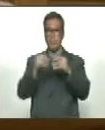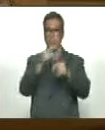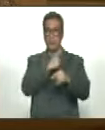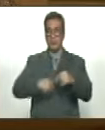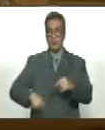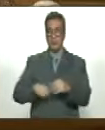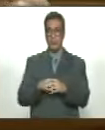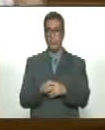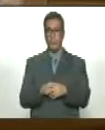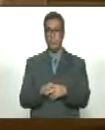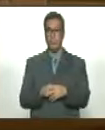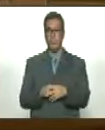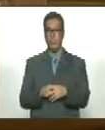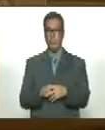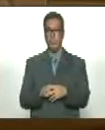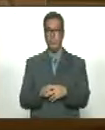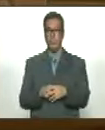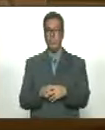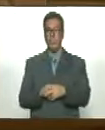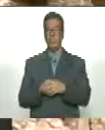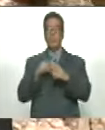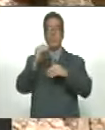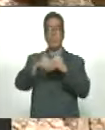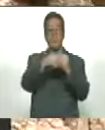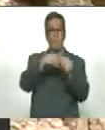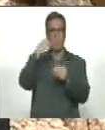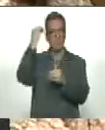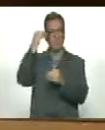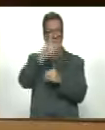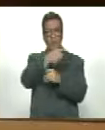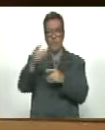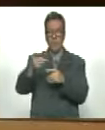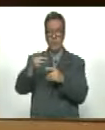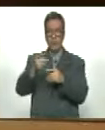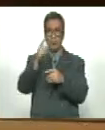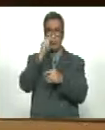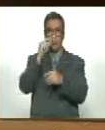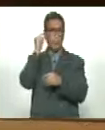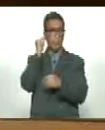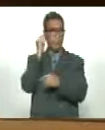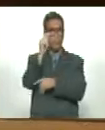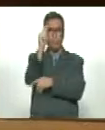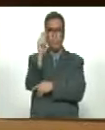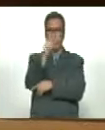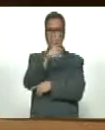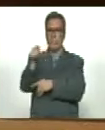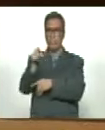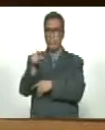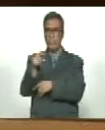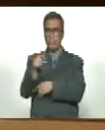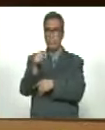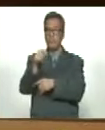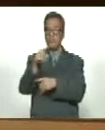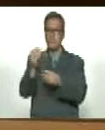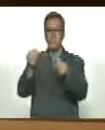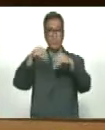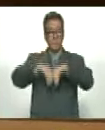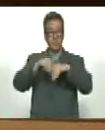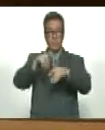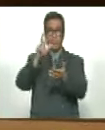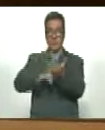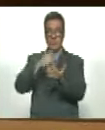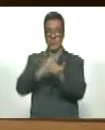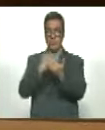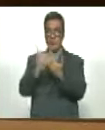ciudadano presidente. En consideración, las honorables diputadas y los honorables diputados que estén a favor con aprobar